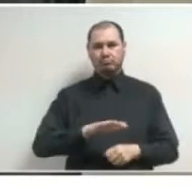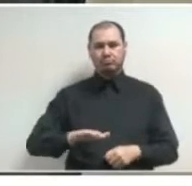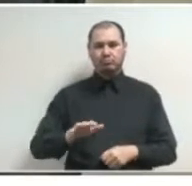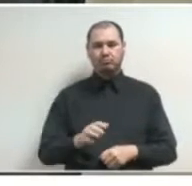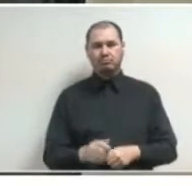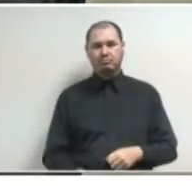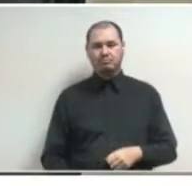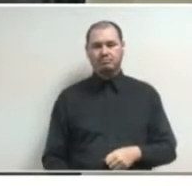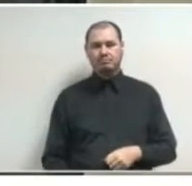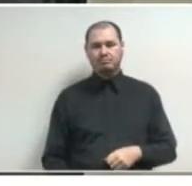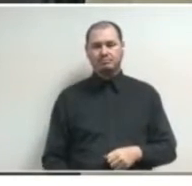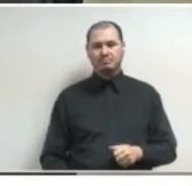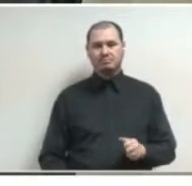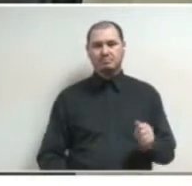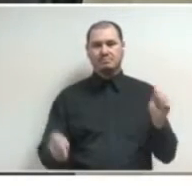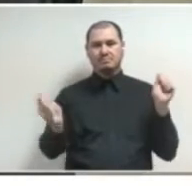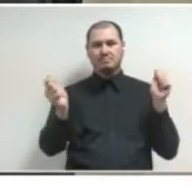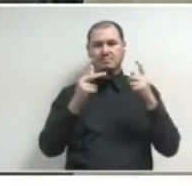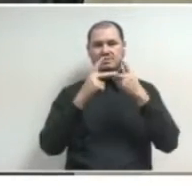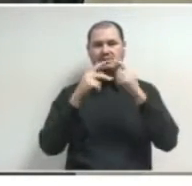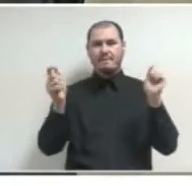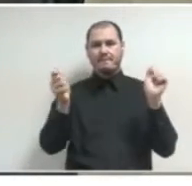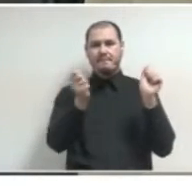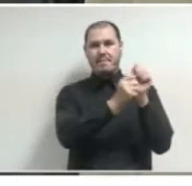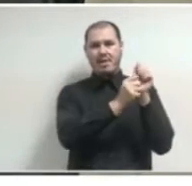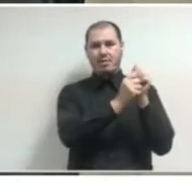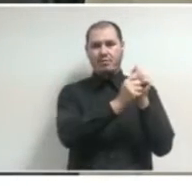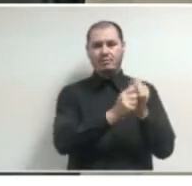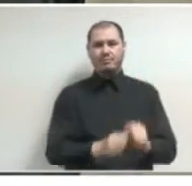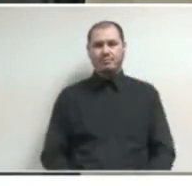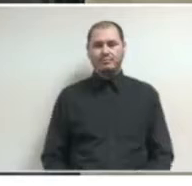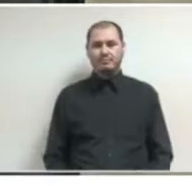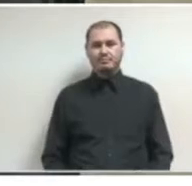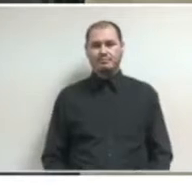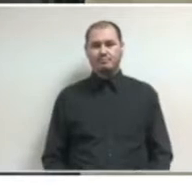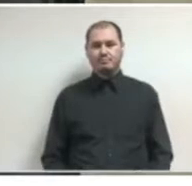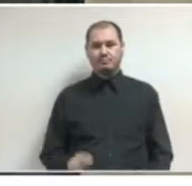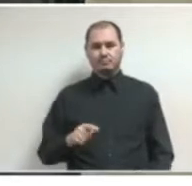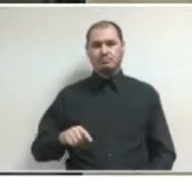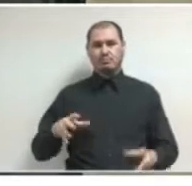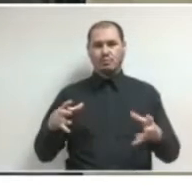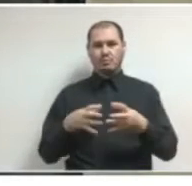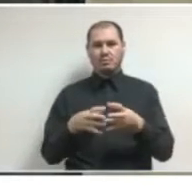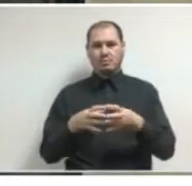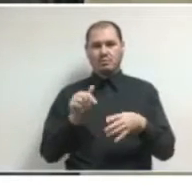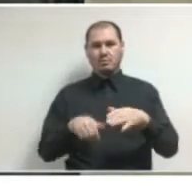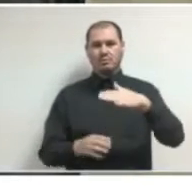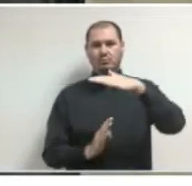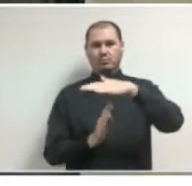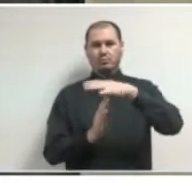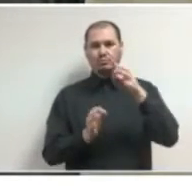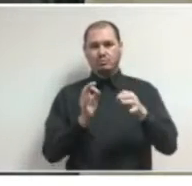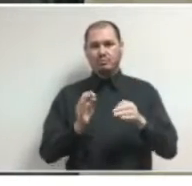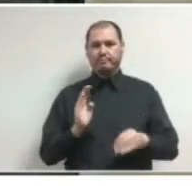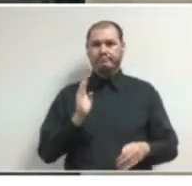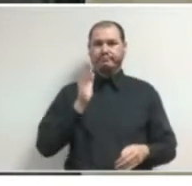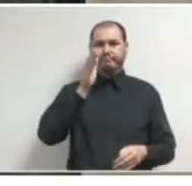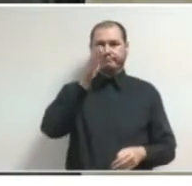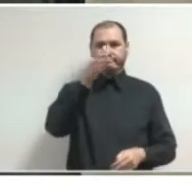Teape, ya en el calendario, ya seguido, ya yo, ya yapo, ahí ya yo, ahí poramos J. Móvil,